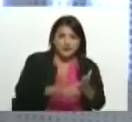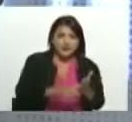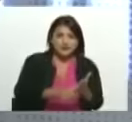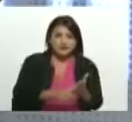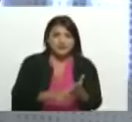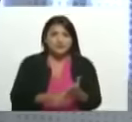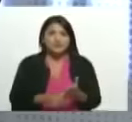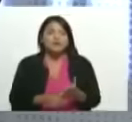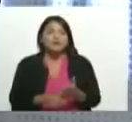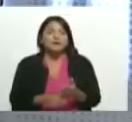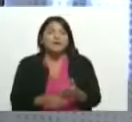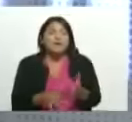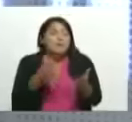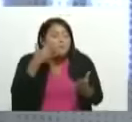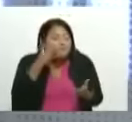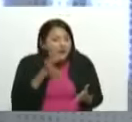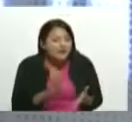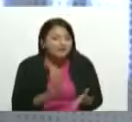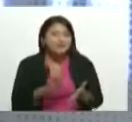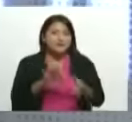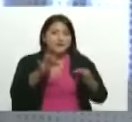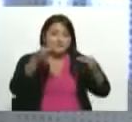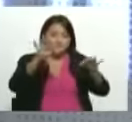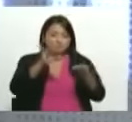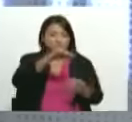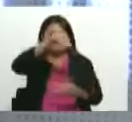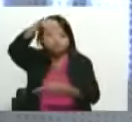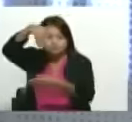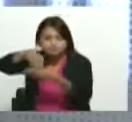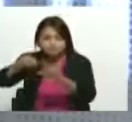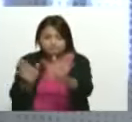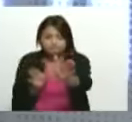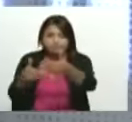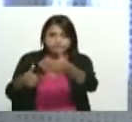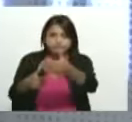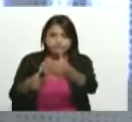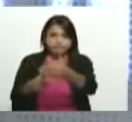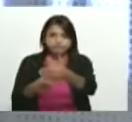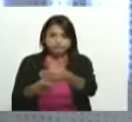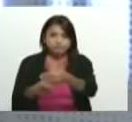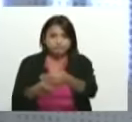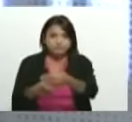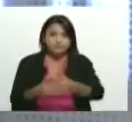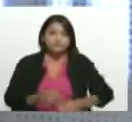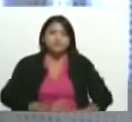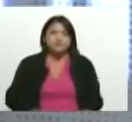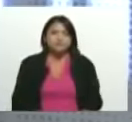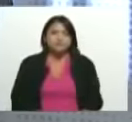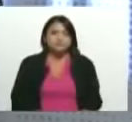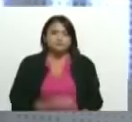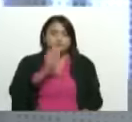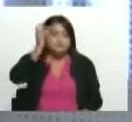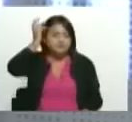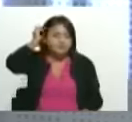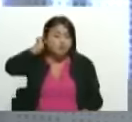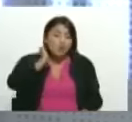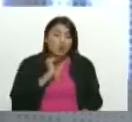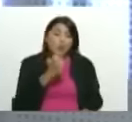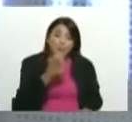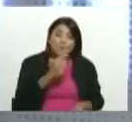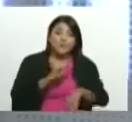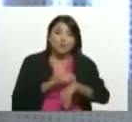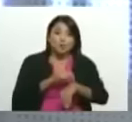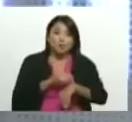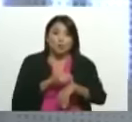introduce supuestamente su voto en la caja de resguardo, que no es ni caja, ni tampoco estuvo resguardada, dura un minuto.